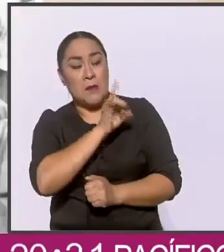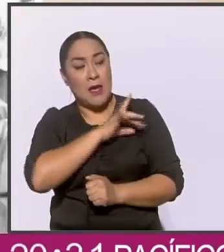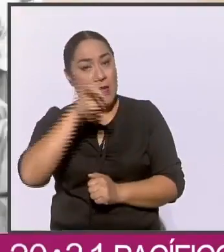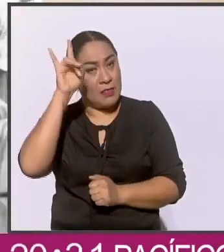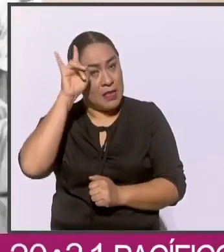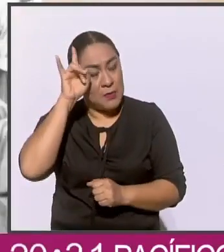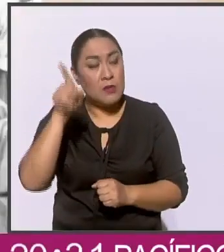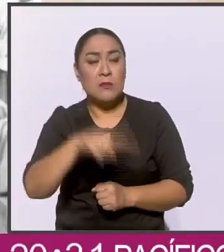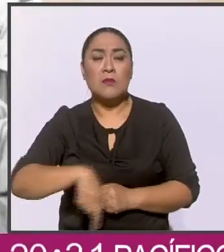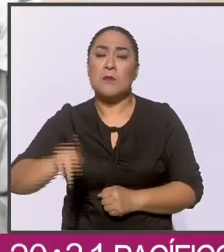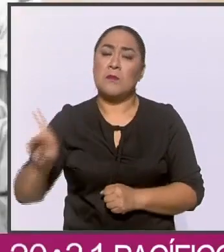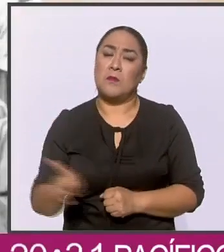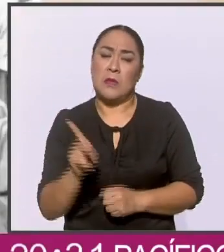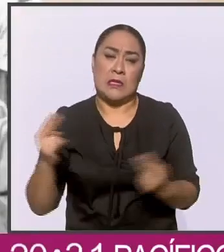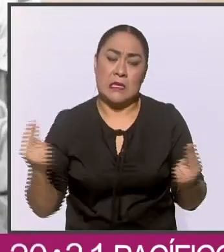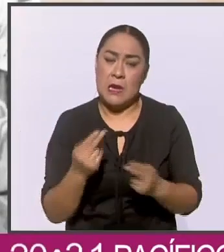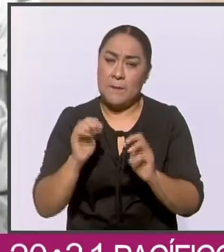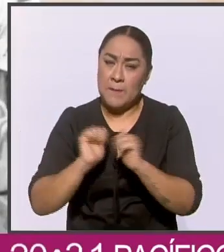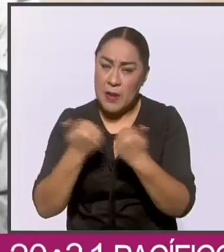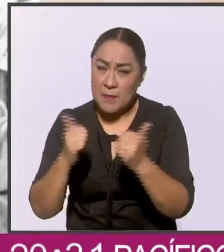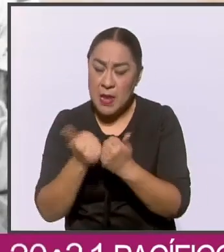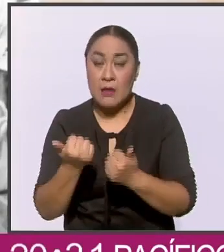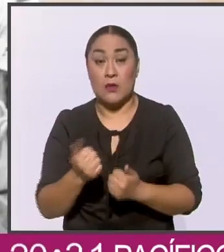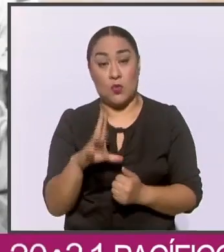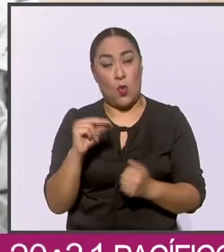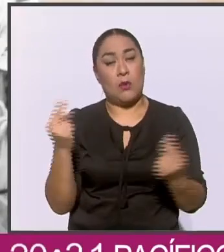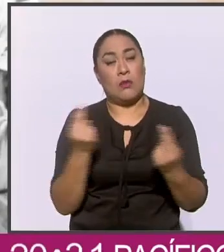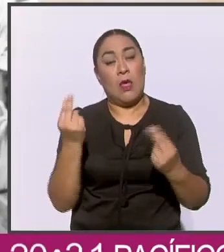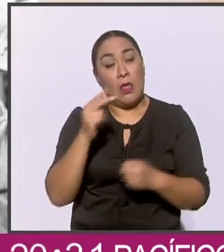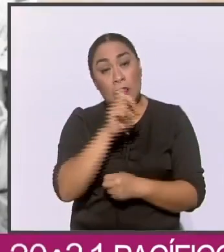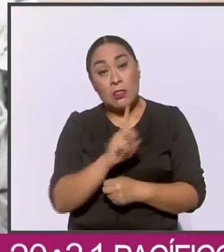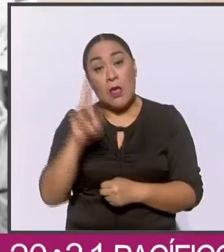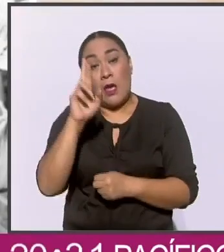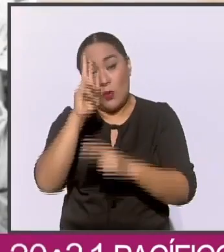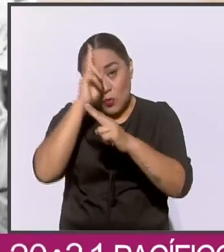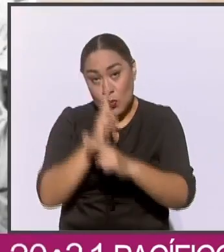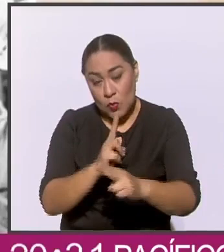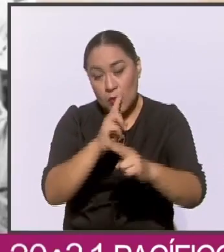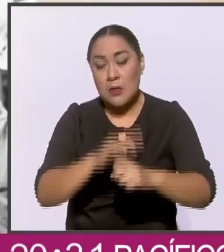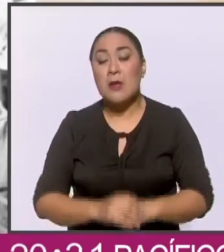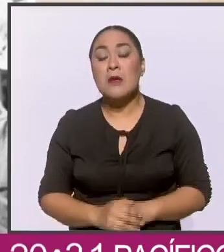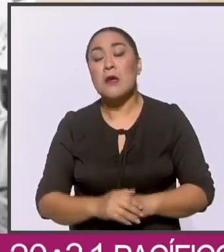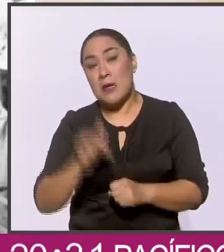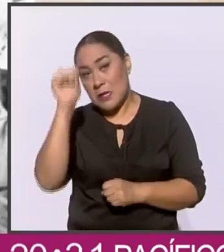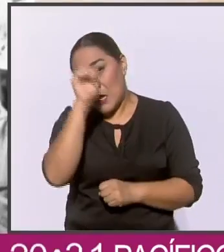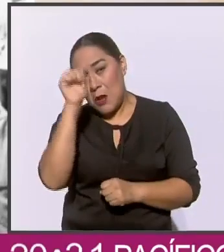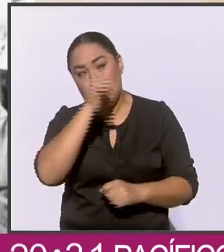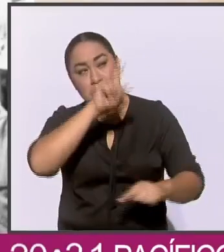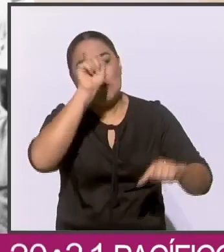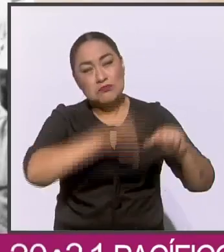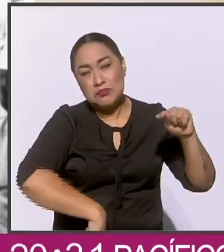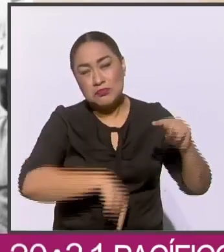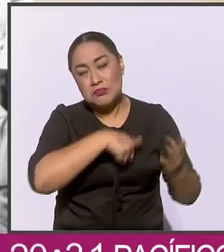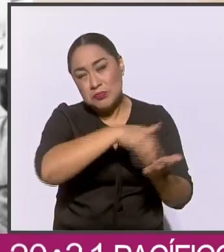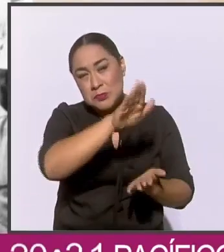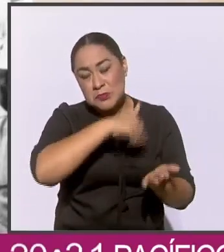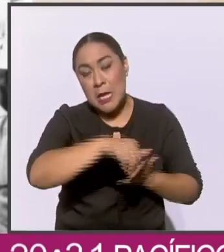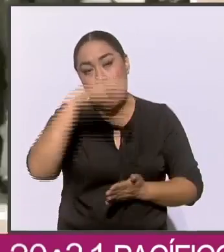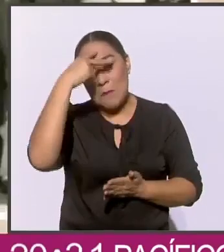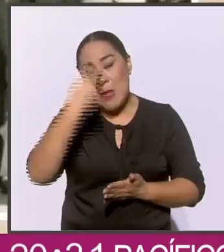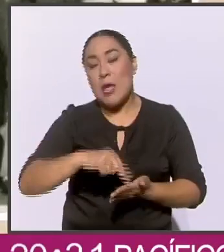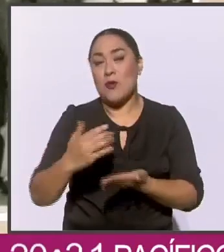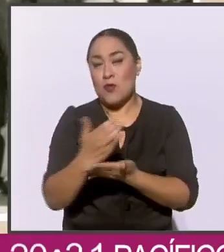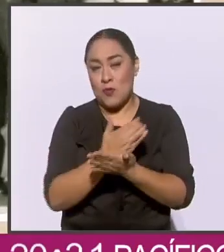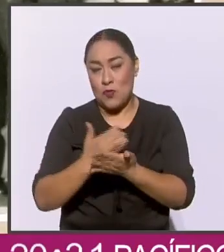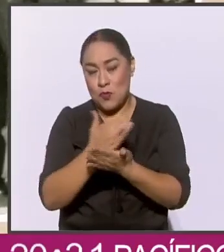proletariado necesita pan, no doctores honoris causa. Expulsando al cura, México se cura. El